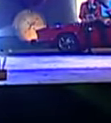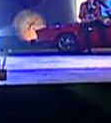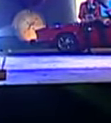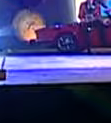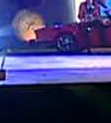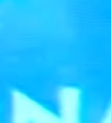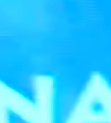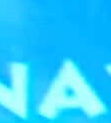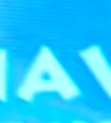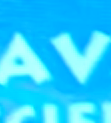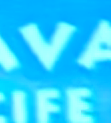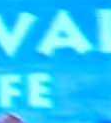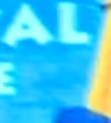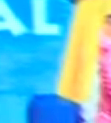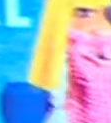eléctrico.